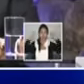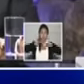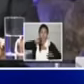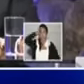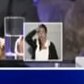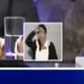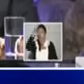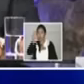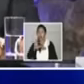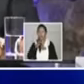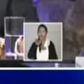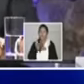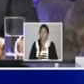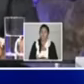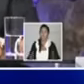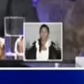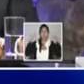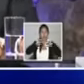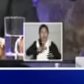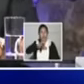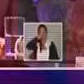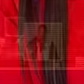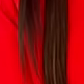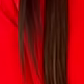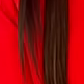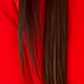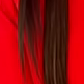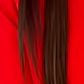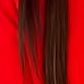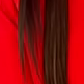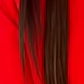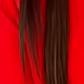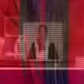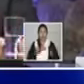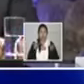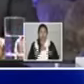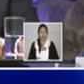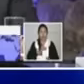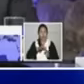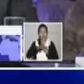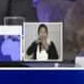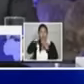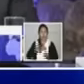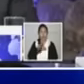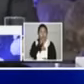los momentos previos. Sí, si continuamos con tus impresiones, Carla.